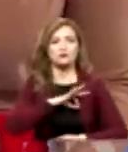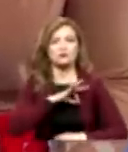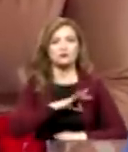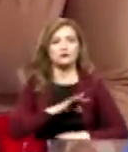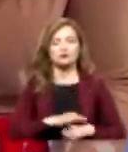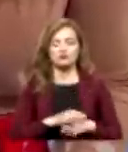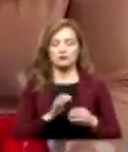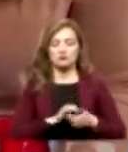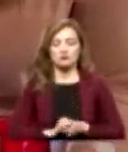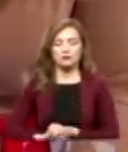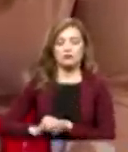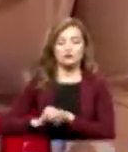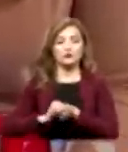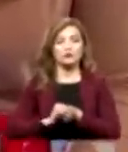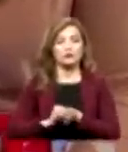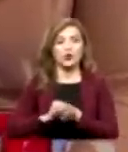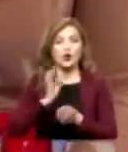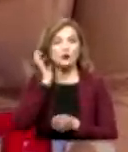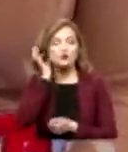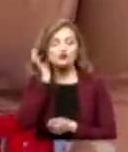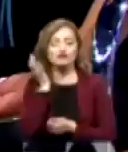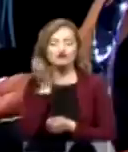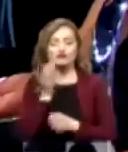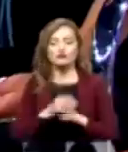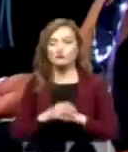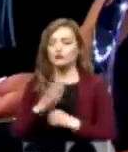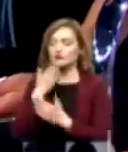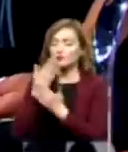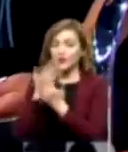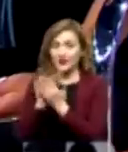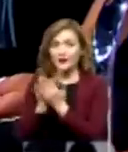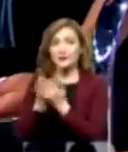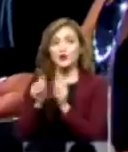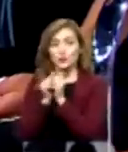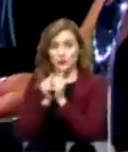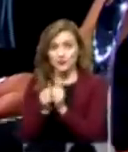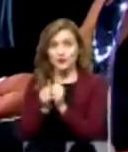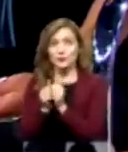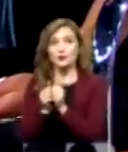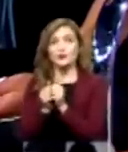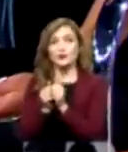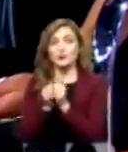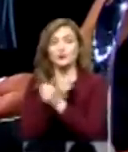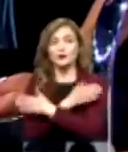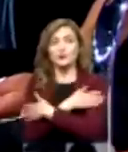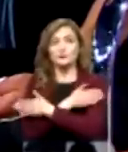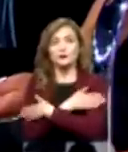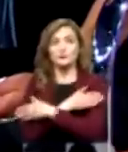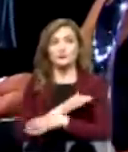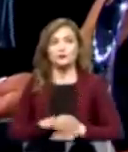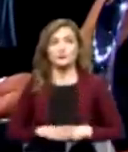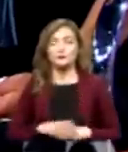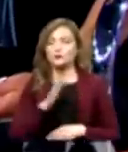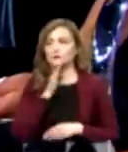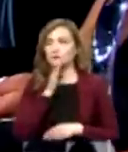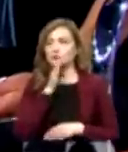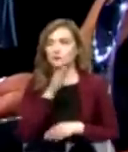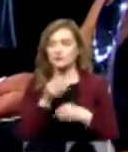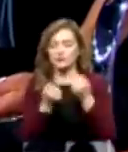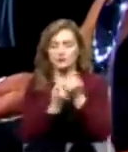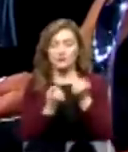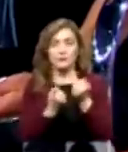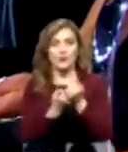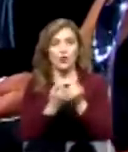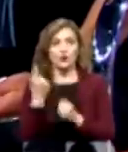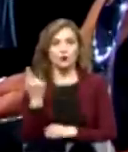con mucha solidaridad, sobre todo entre mujeres. Verónica, te doy las gracias por habernos acompañado una vez más. Te felicito. Siempre vas a estar apoyada, no